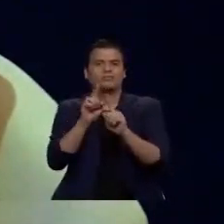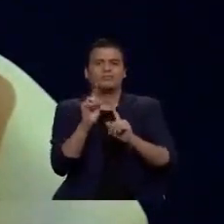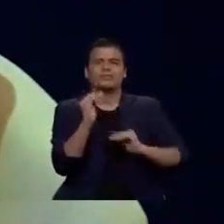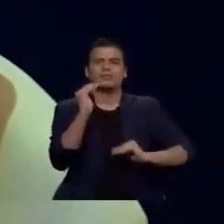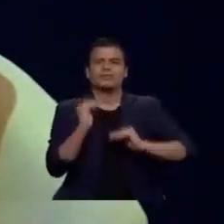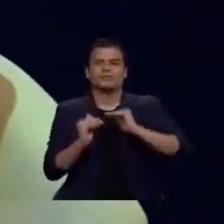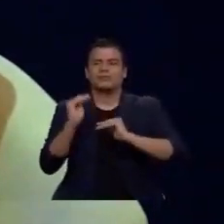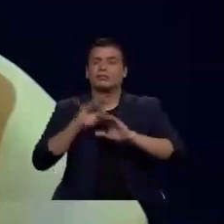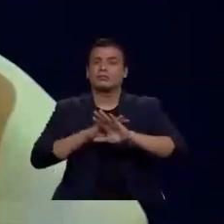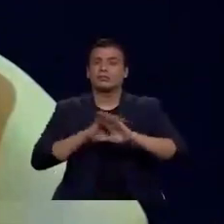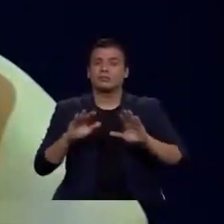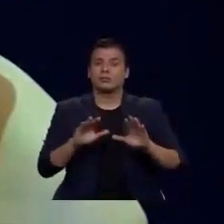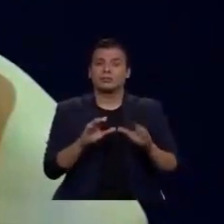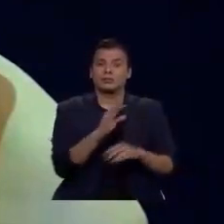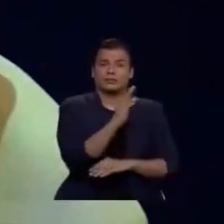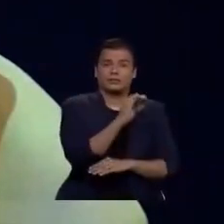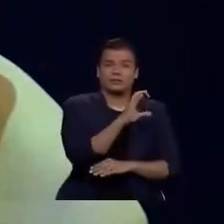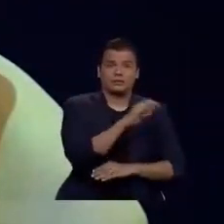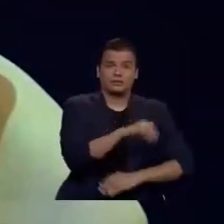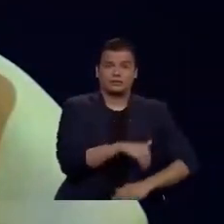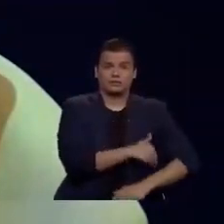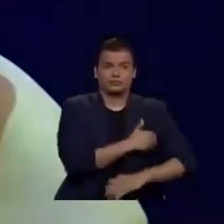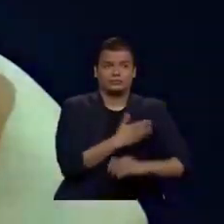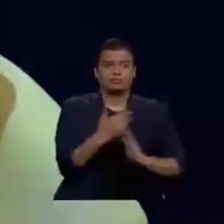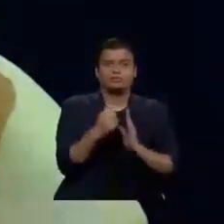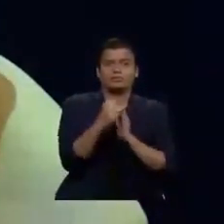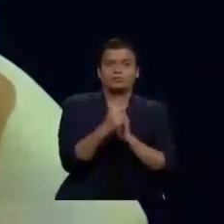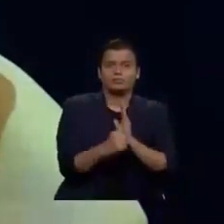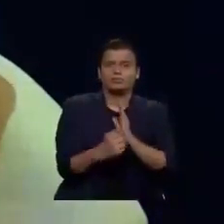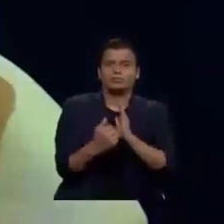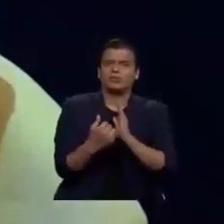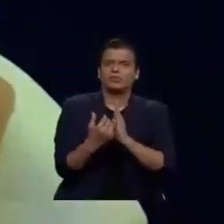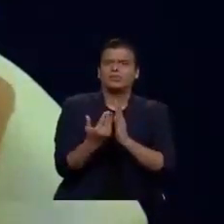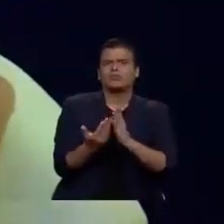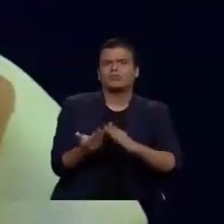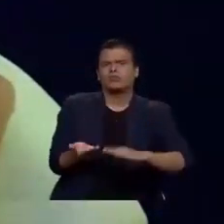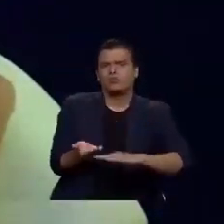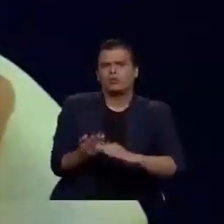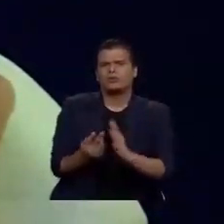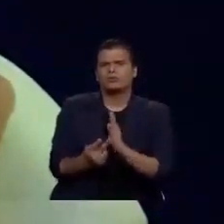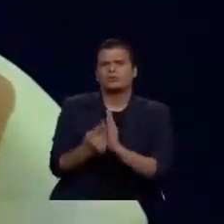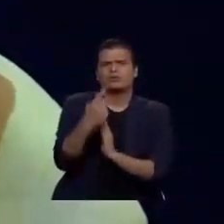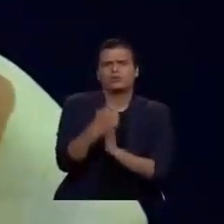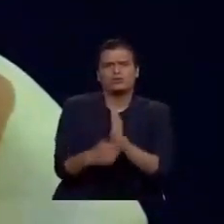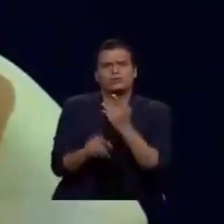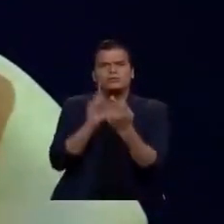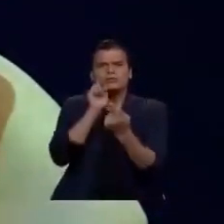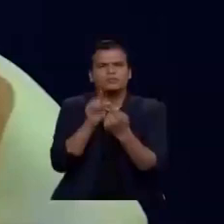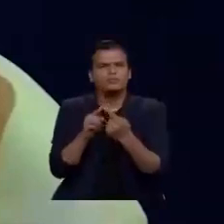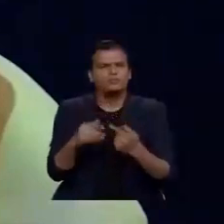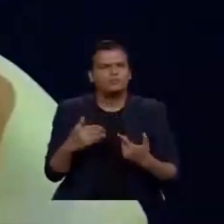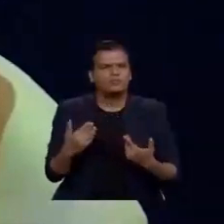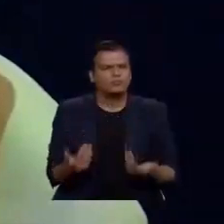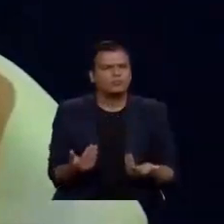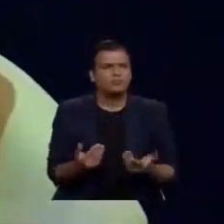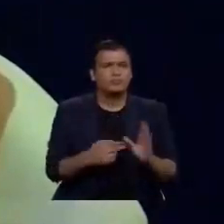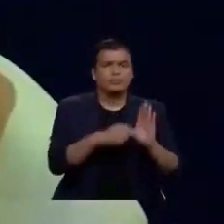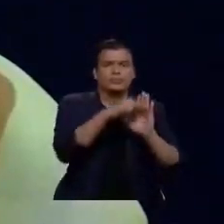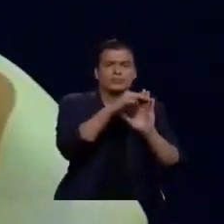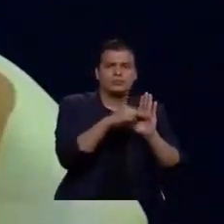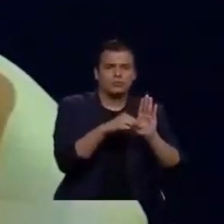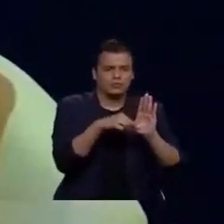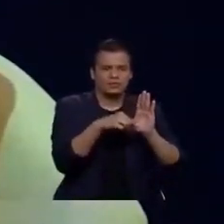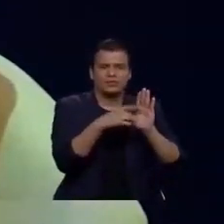los esfuerzos e iniciativas desde mintic se centran y eliminar políticas y prácticas